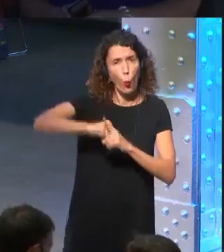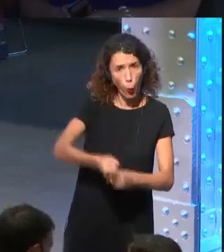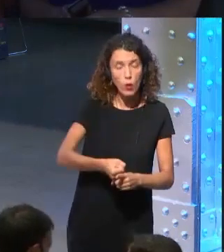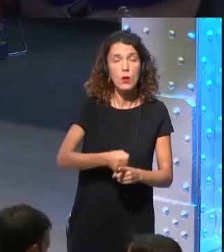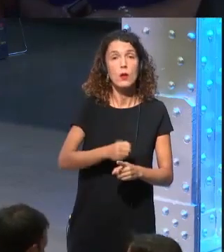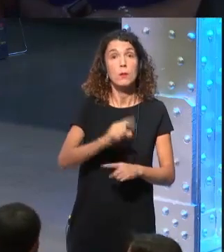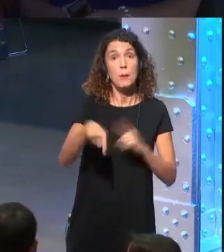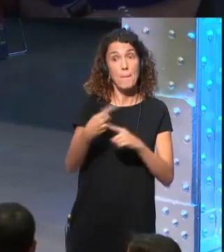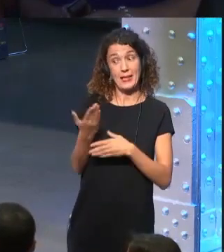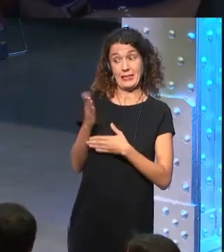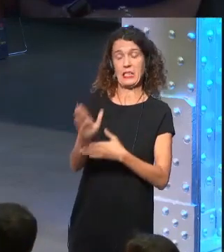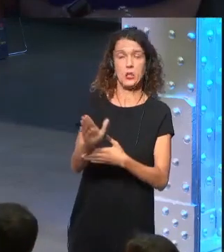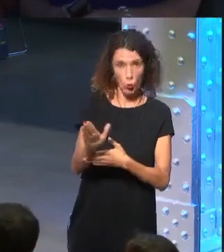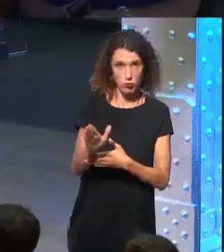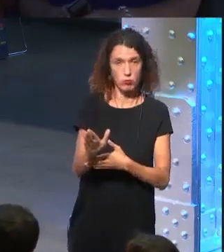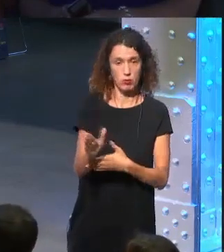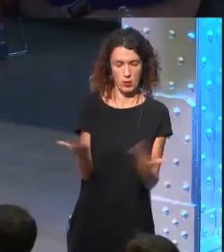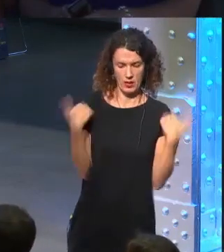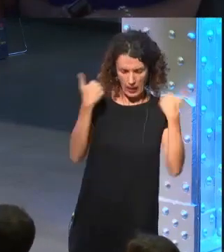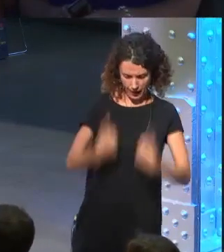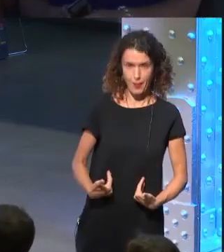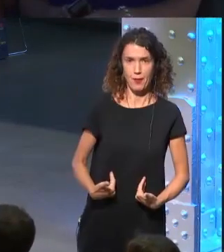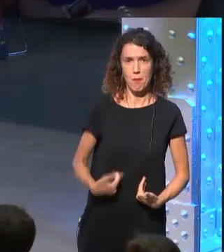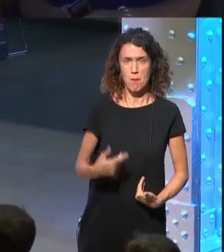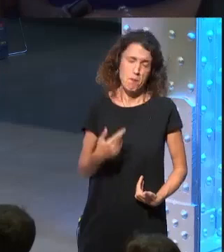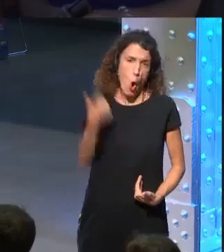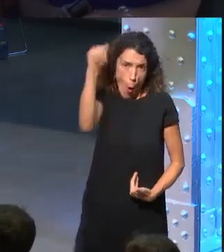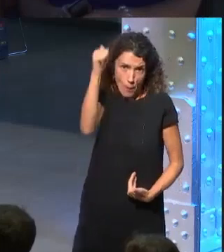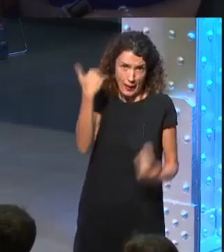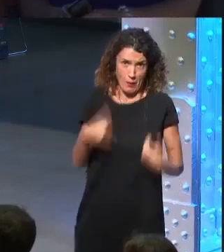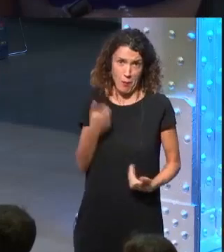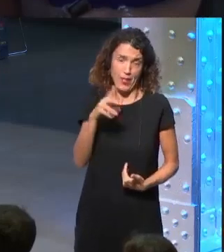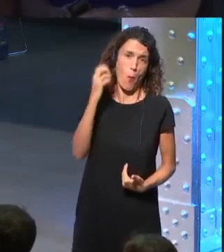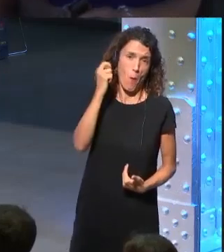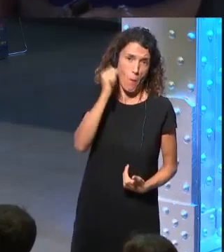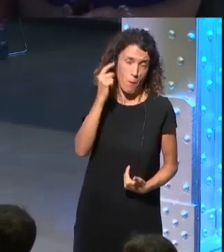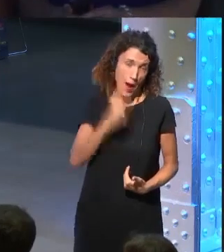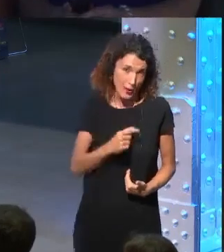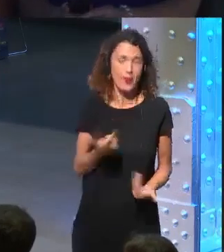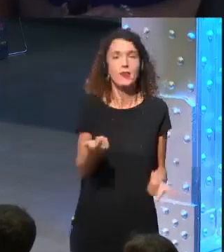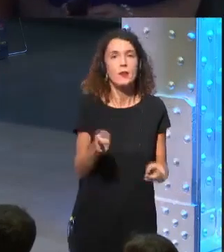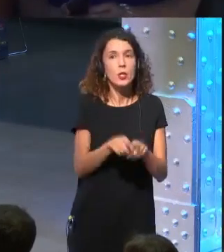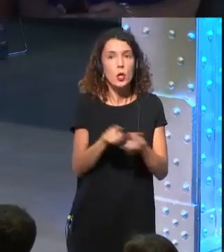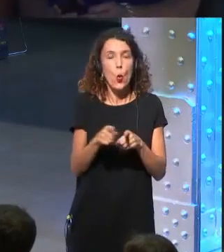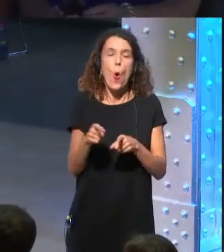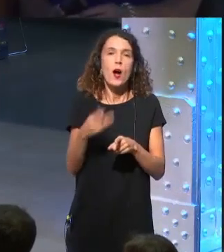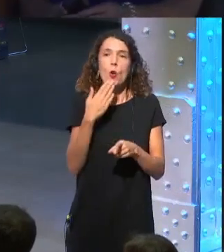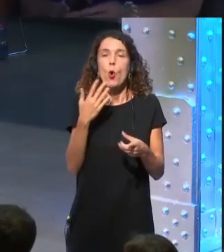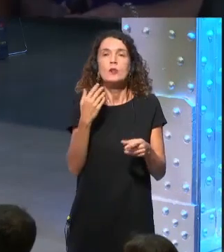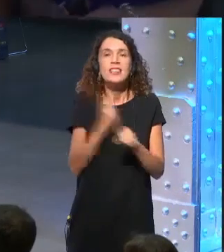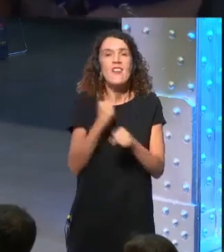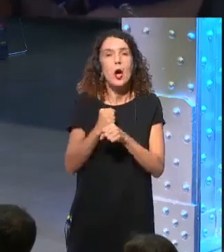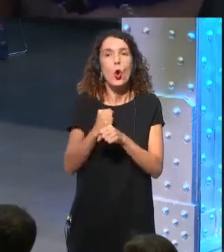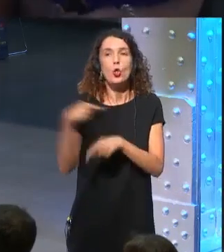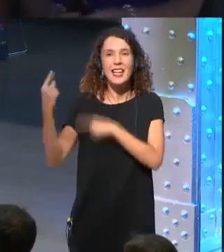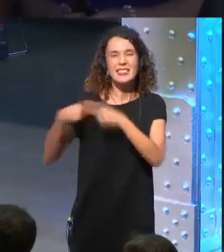encarga su presentación a alguien con aspecto de varón. Una especie de ejercicio transicional en el que la